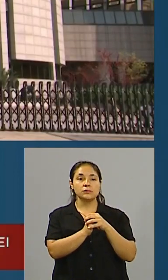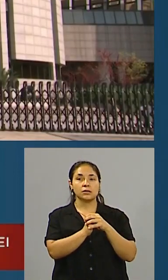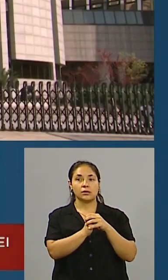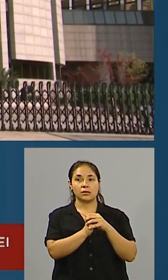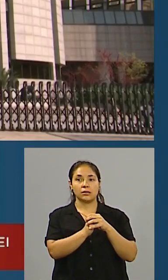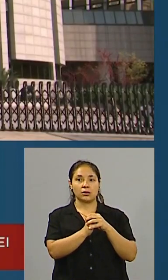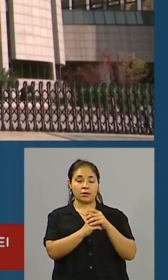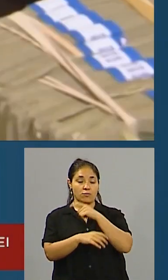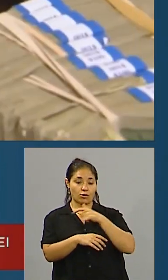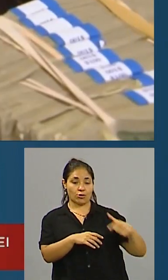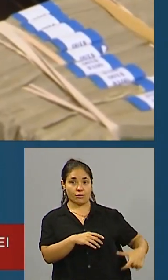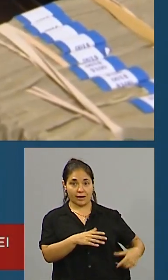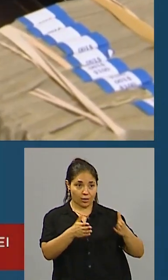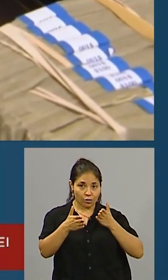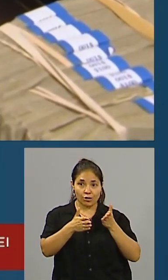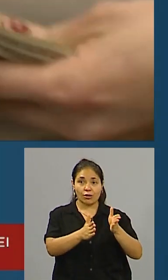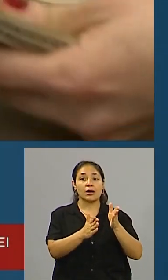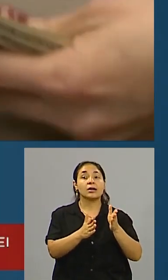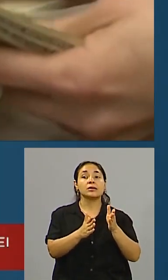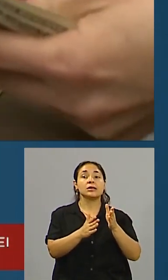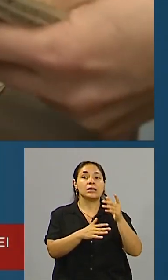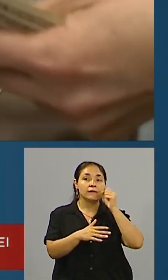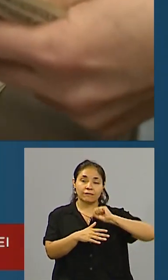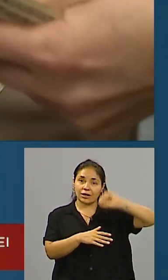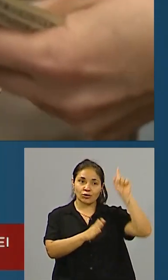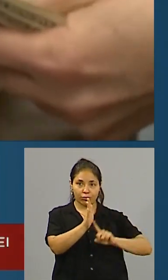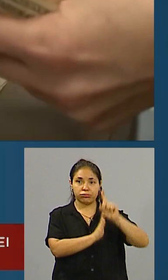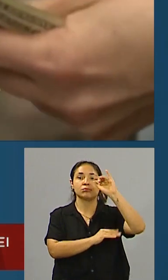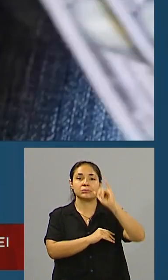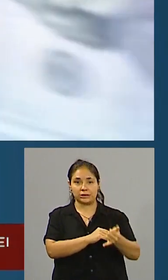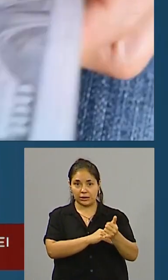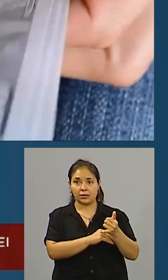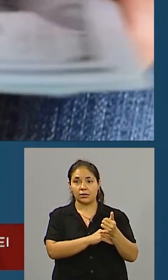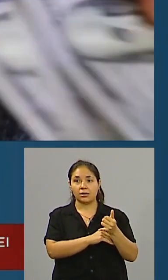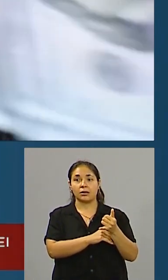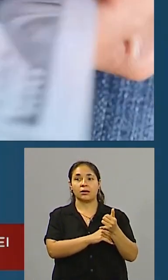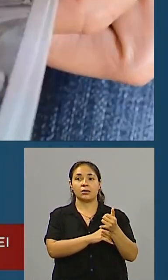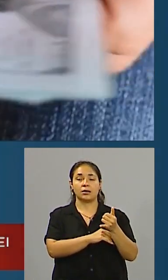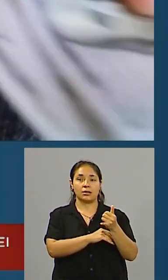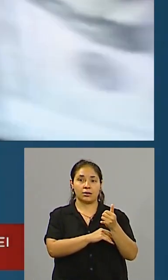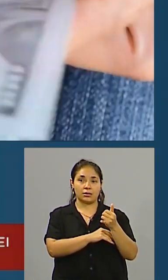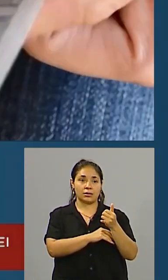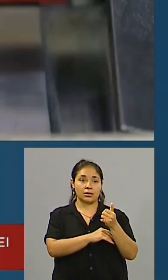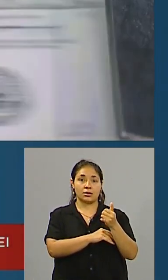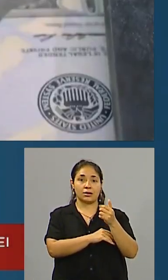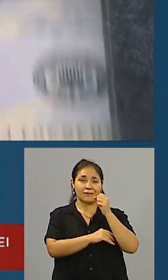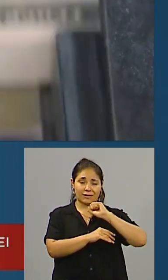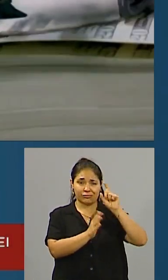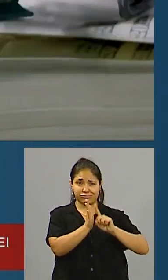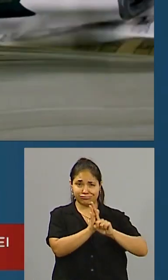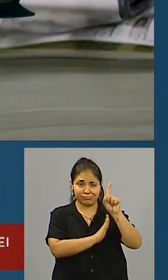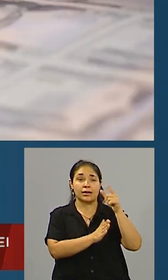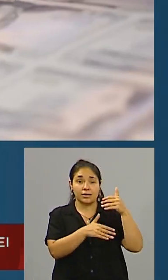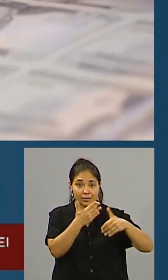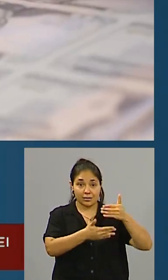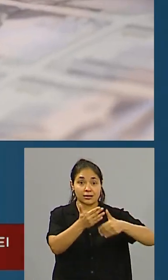desde el Estado que se genere una hiperinflación. A partir de una corrida hiperinflacionaria, como